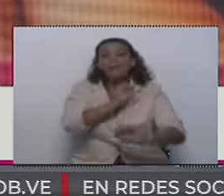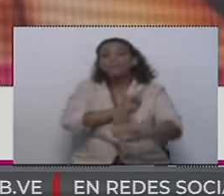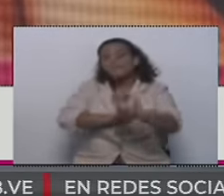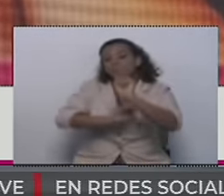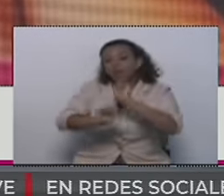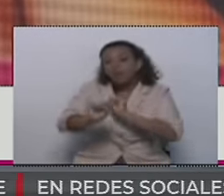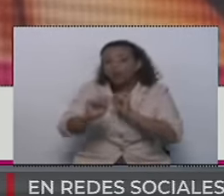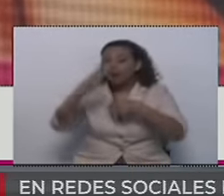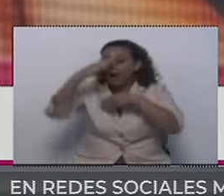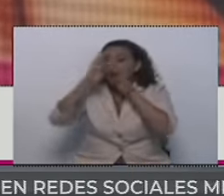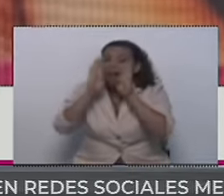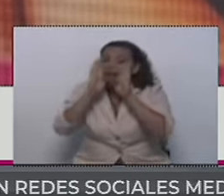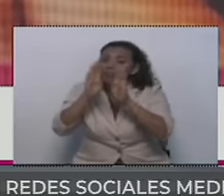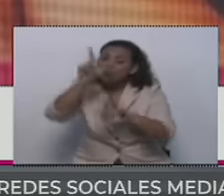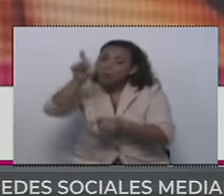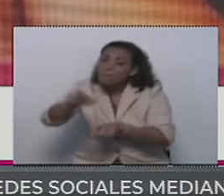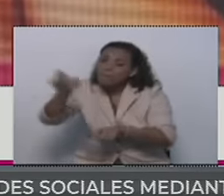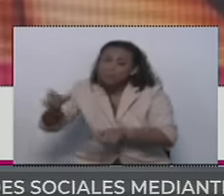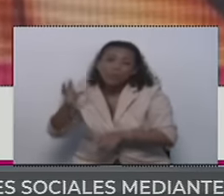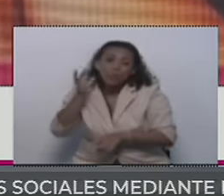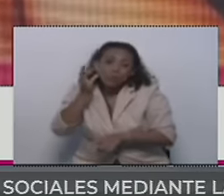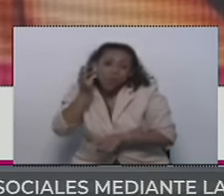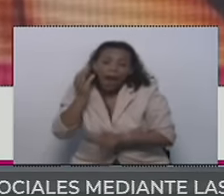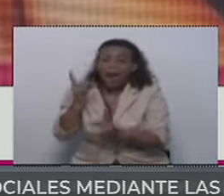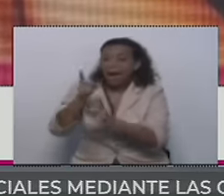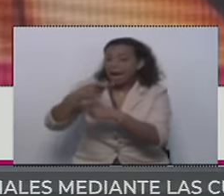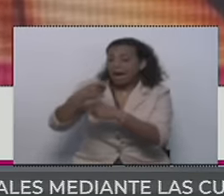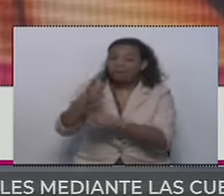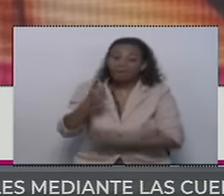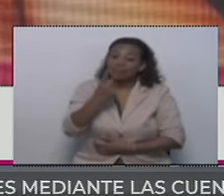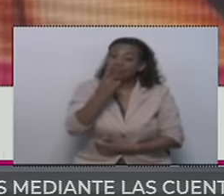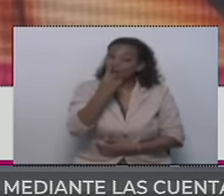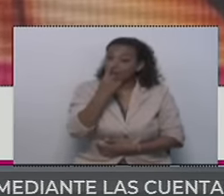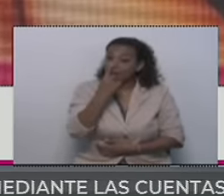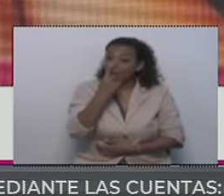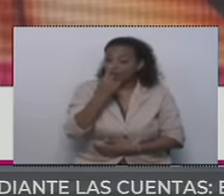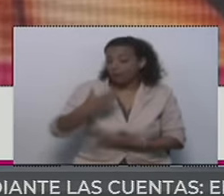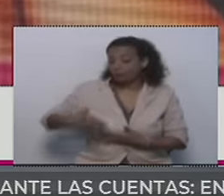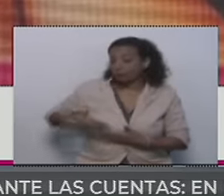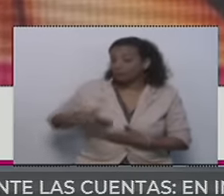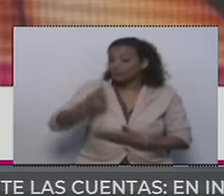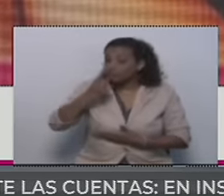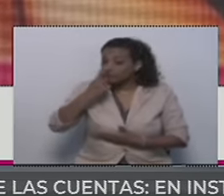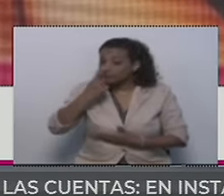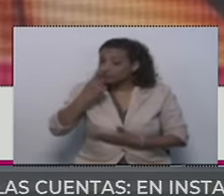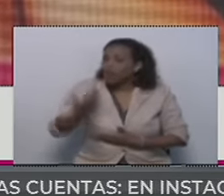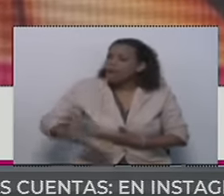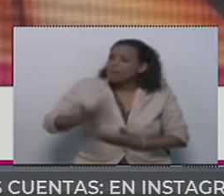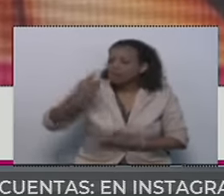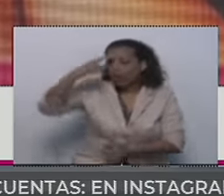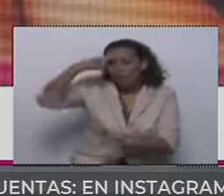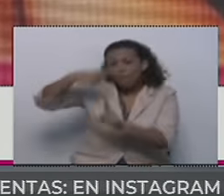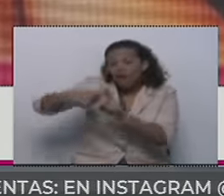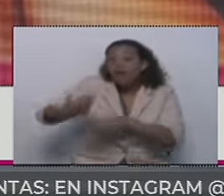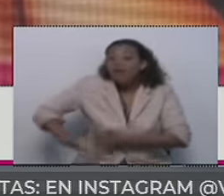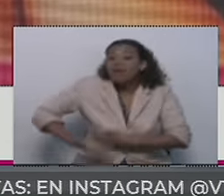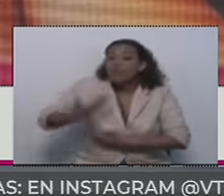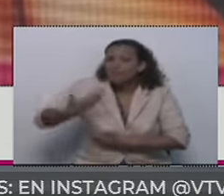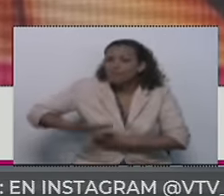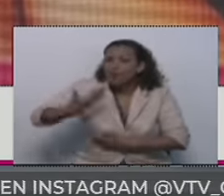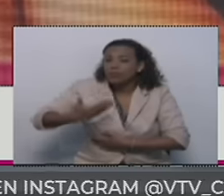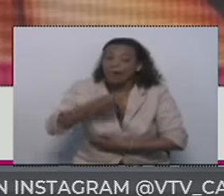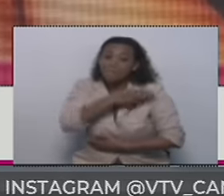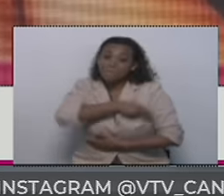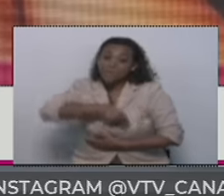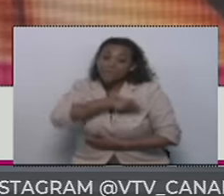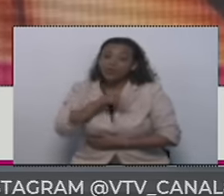la atención del cáncer de mama, que es tan importante, lo hemos puesto como prioridad de la gran